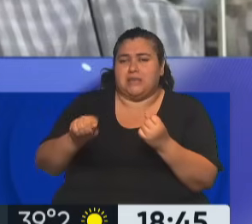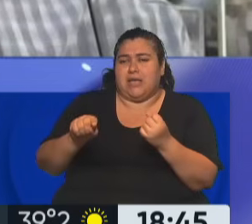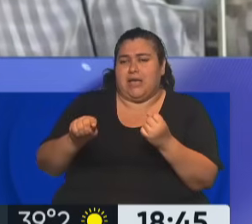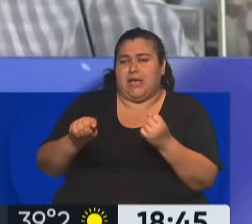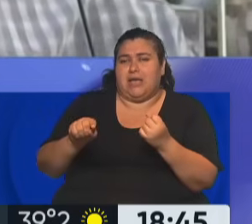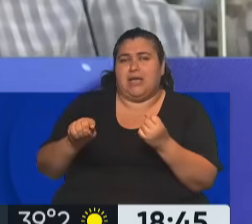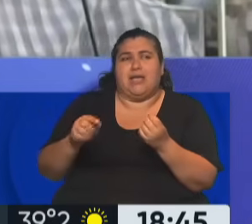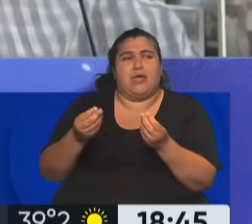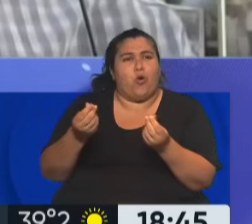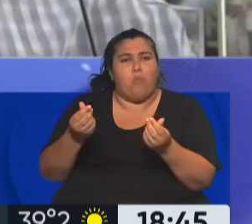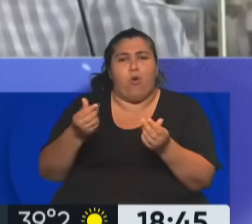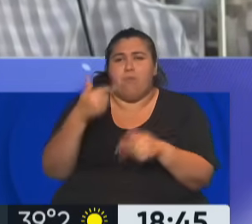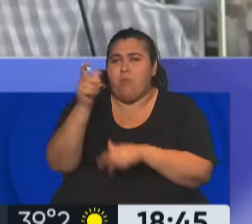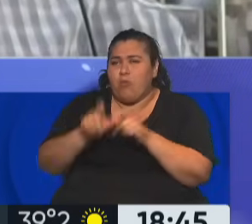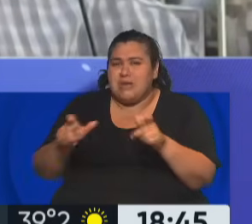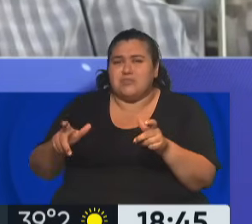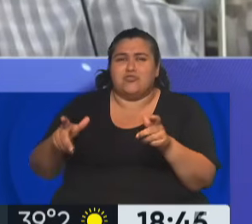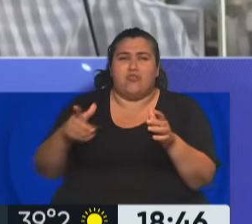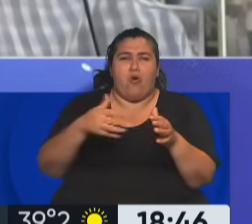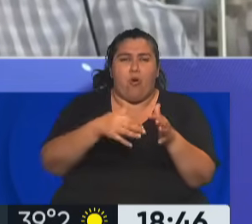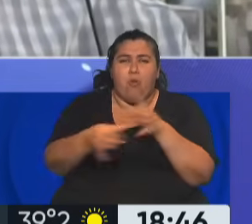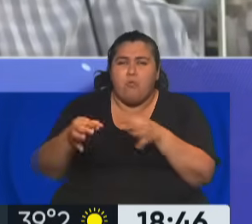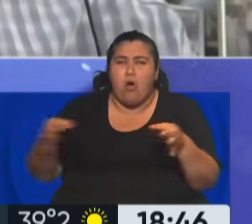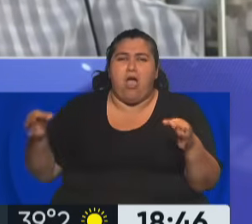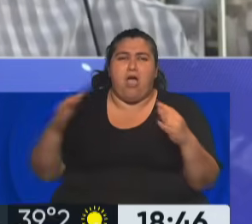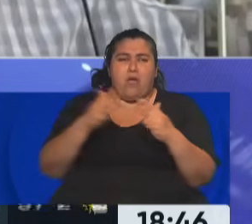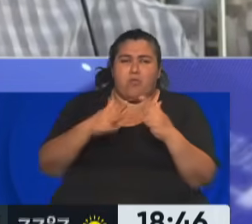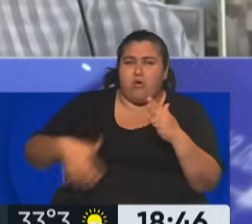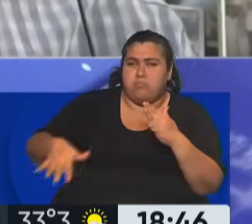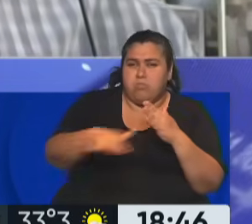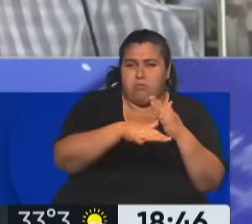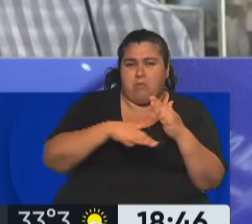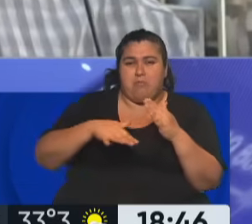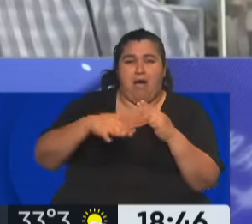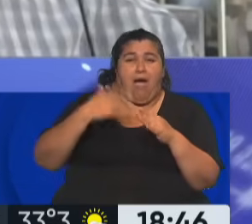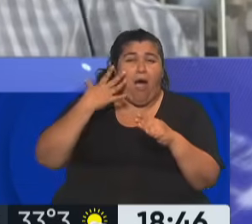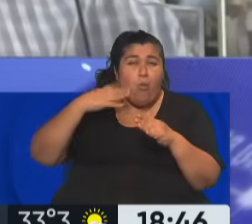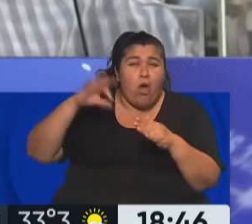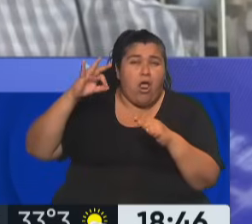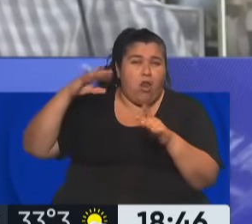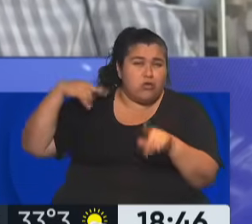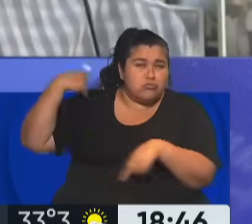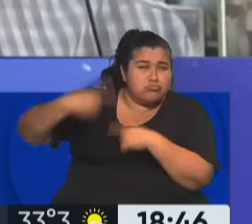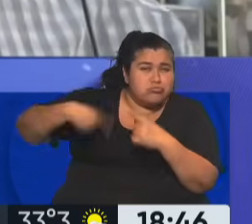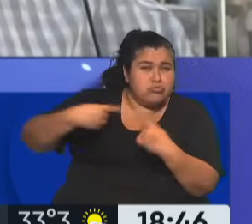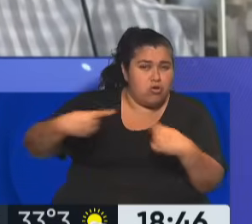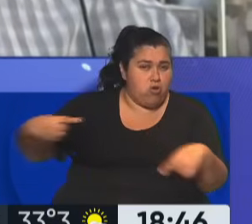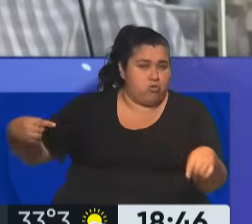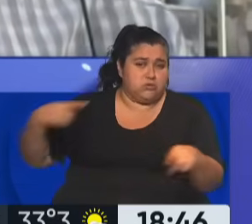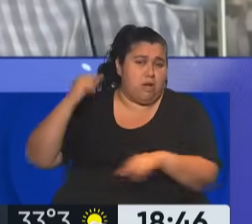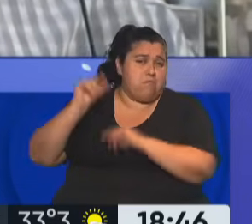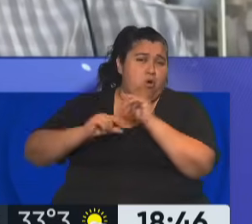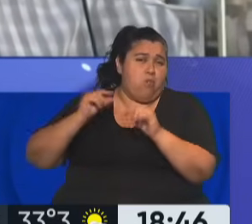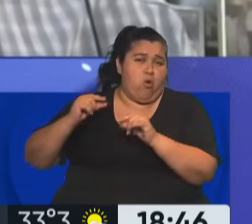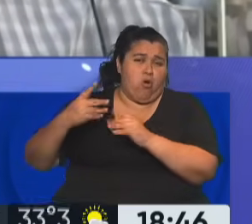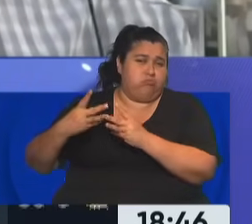en términos de poblados, de aldeas, de los abuelos o los bisabuelos Sí, claro. que han venido al continente, prácticamente se ha ido diluyendo por